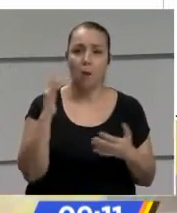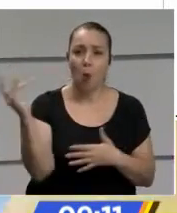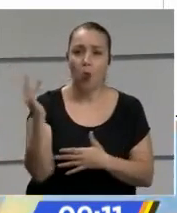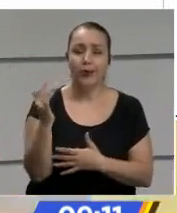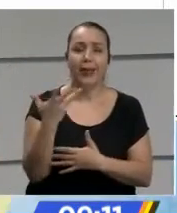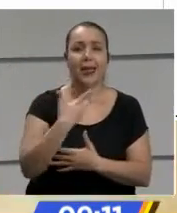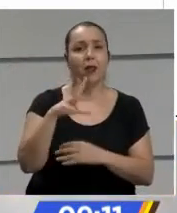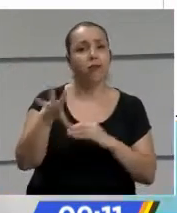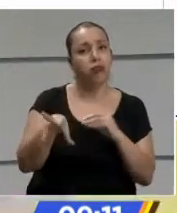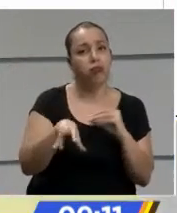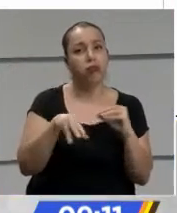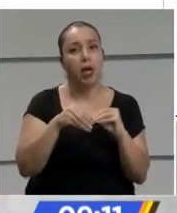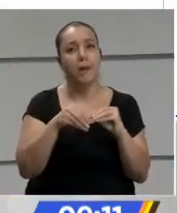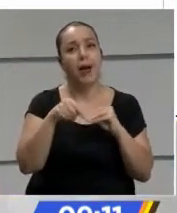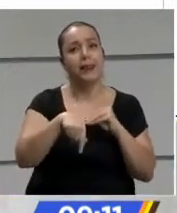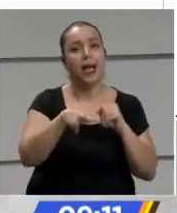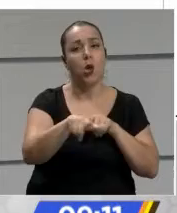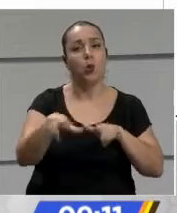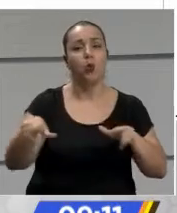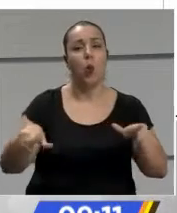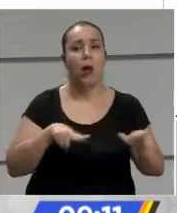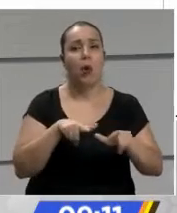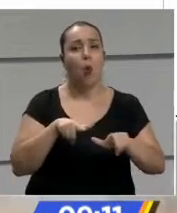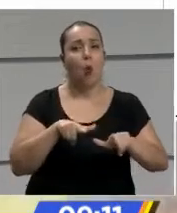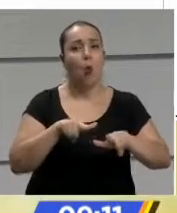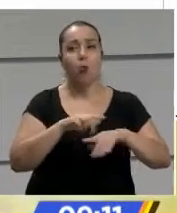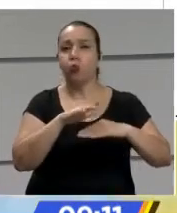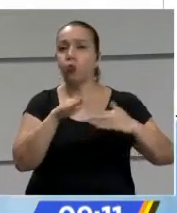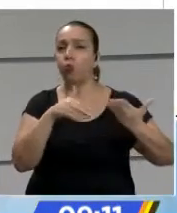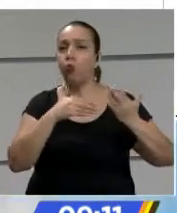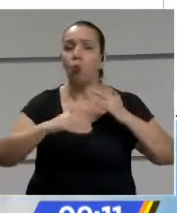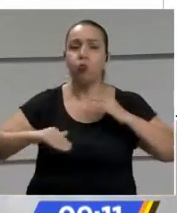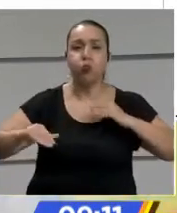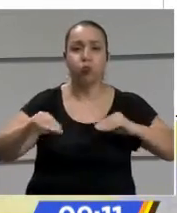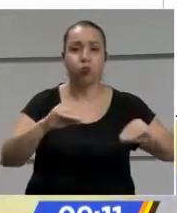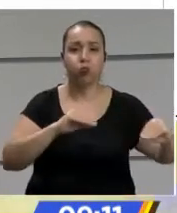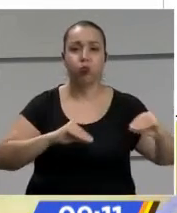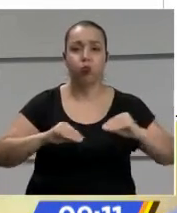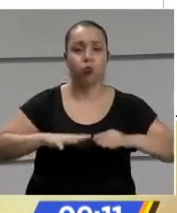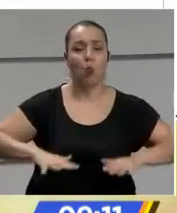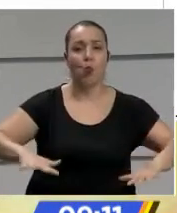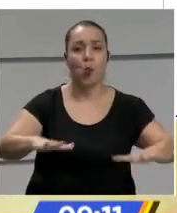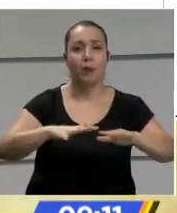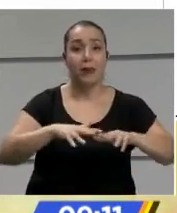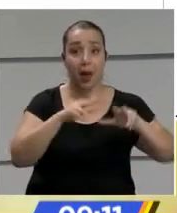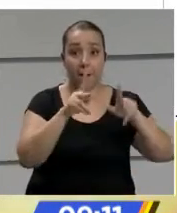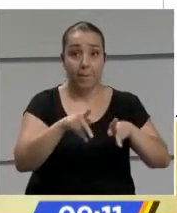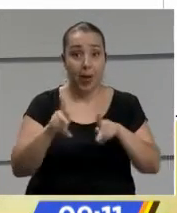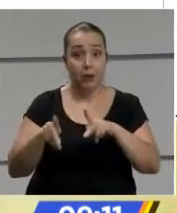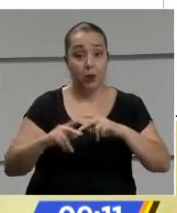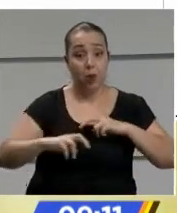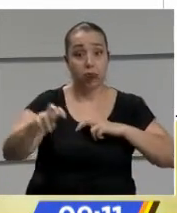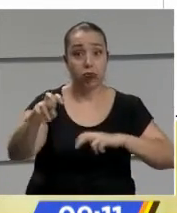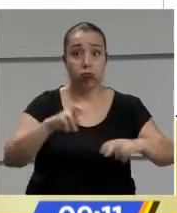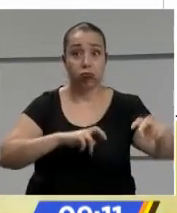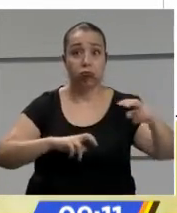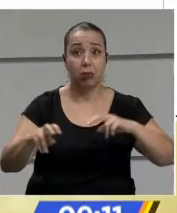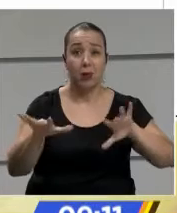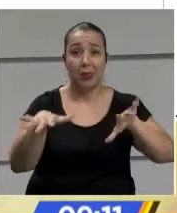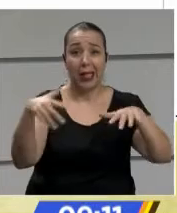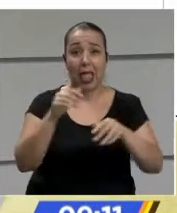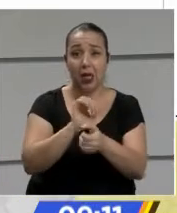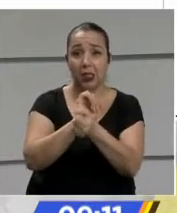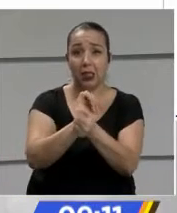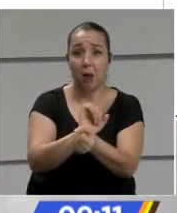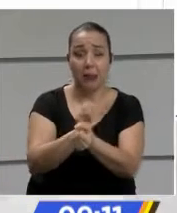incorporaron acá a esta zona con todo ese movimiento de las personas que fueron esclavizadas hace